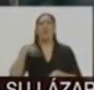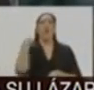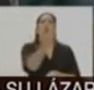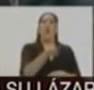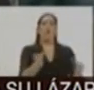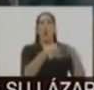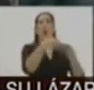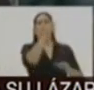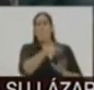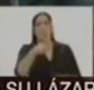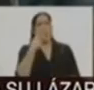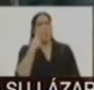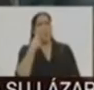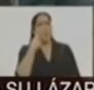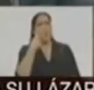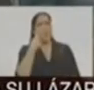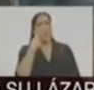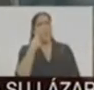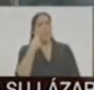los que nunca aparecen en ningún diario.